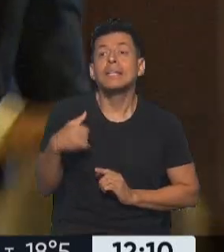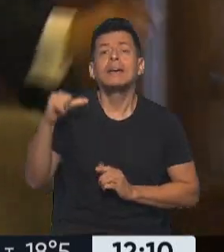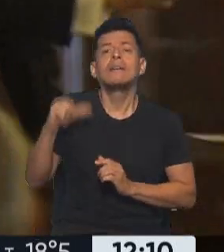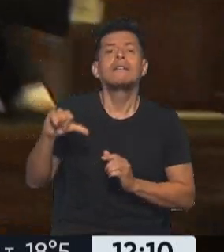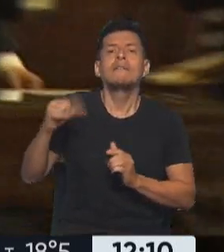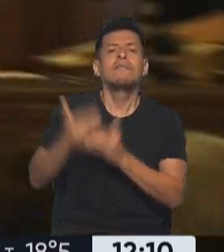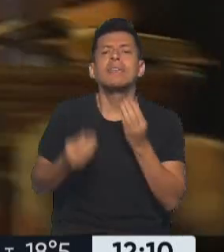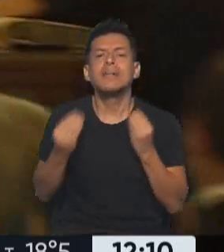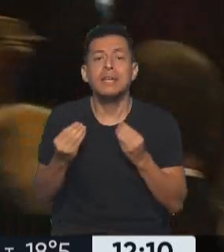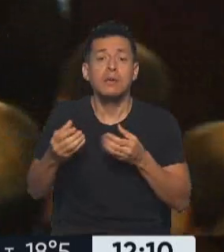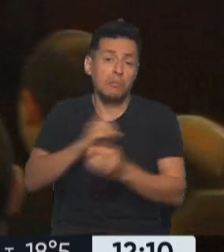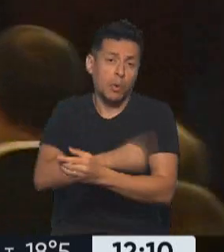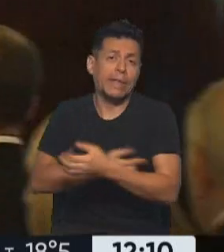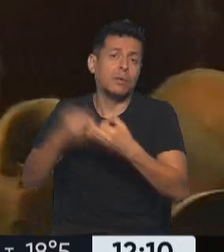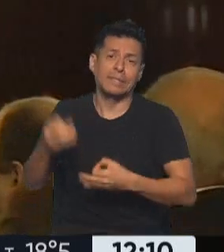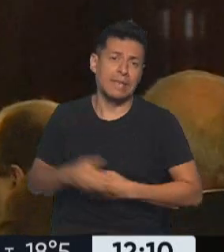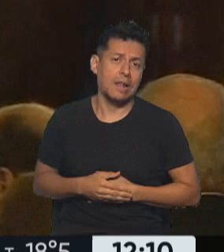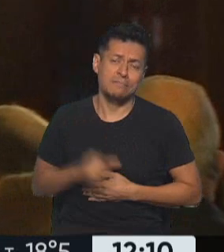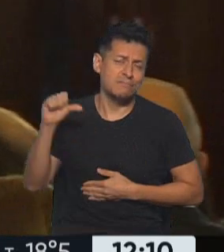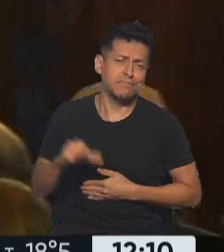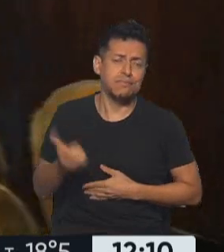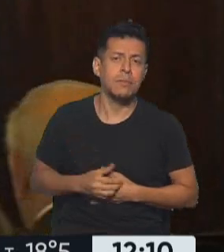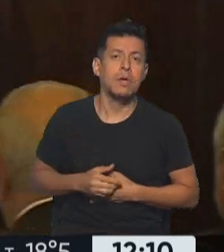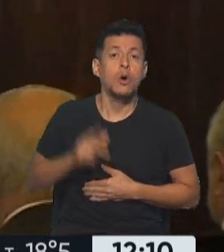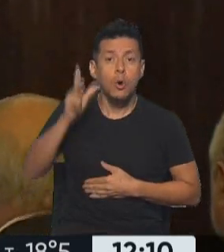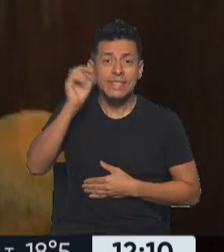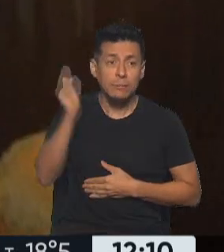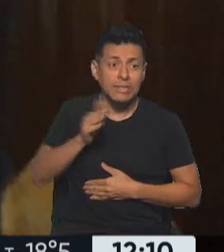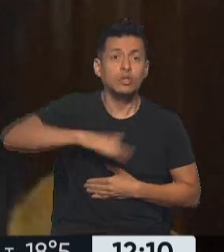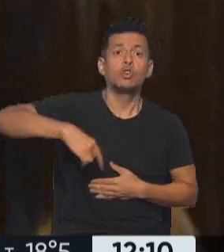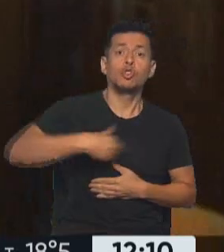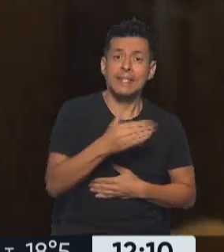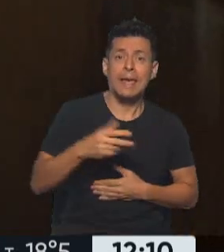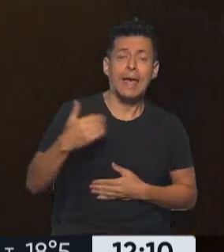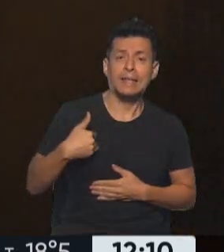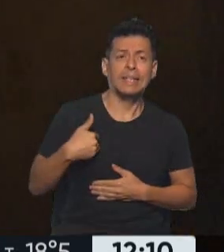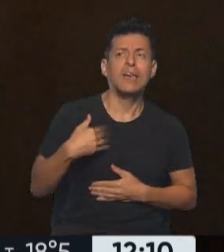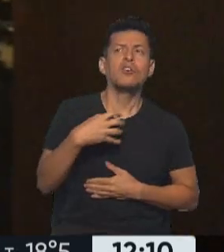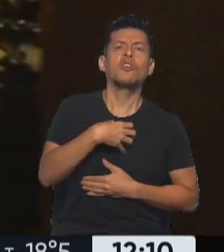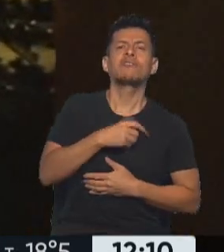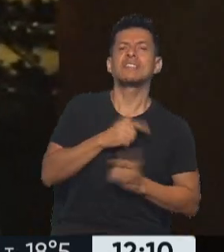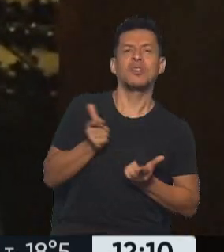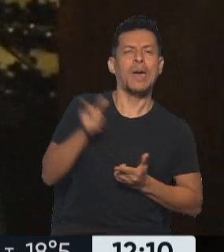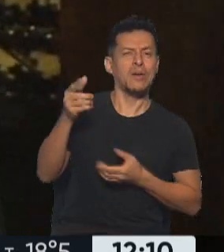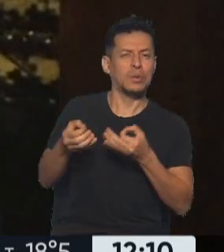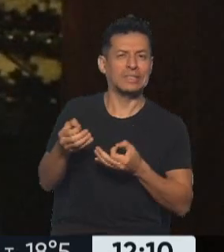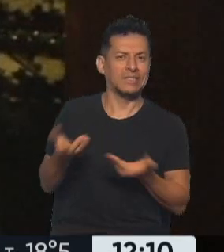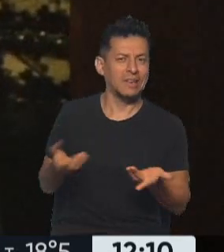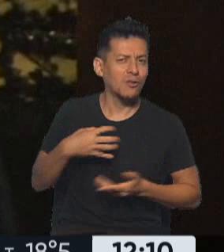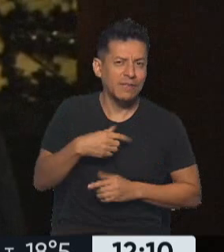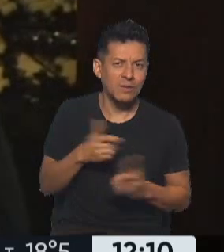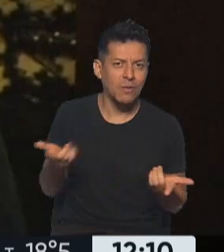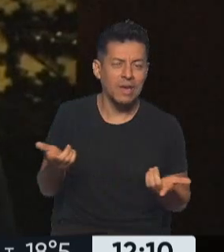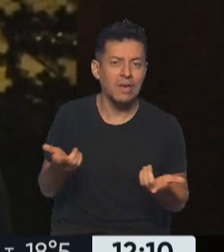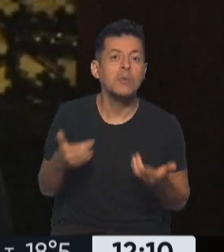Judicial. Todos los indicadores hablan de que casi el 80% de la sociedad argentina no confía en nuestra justicia. Por